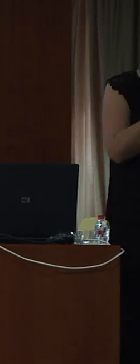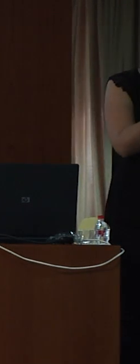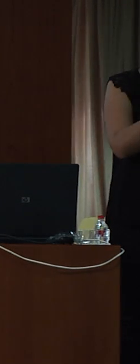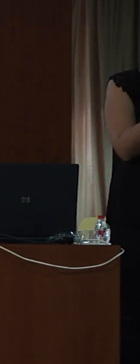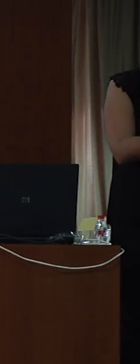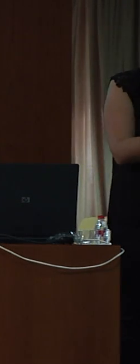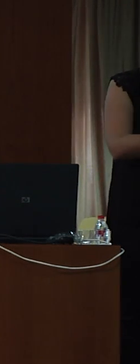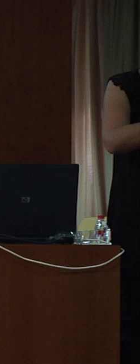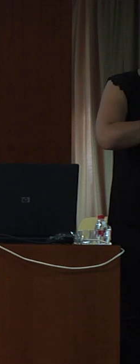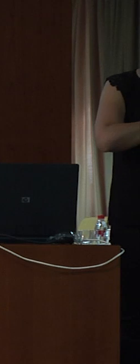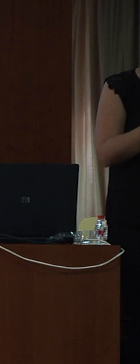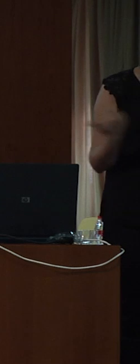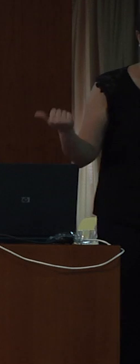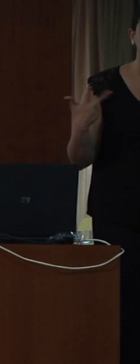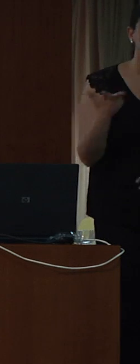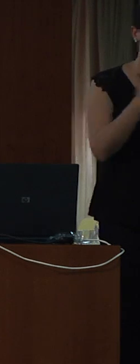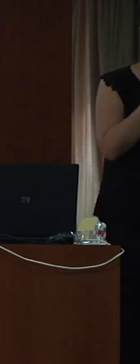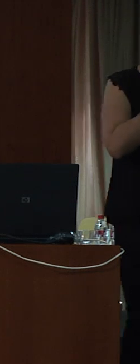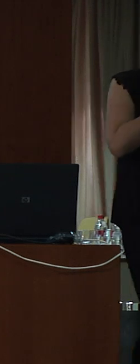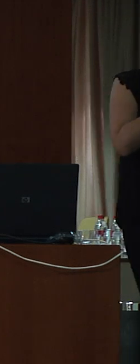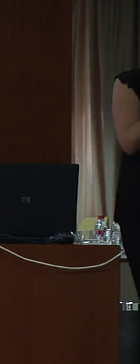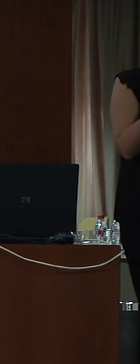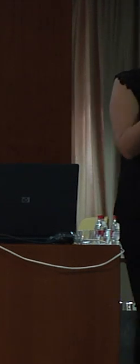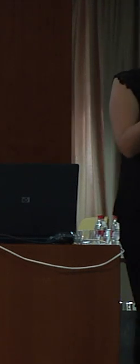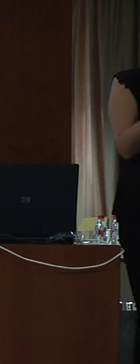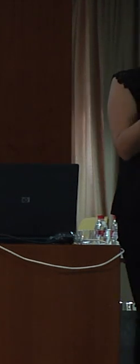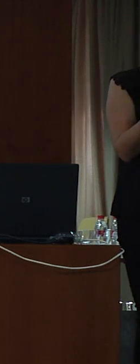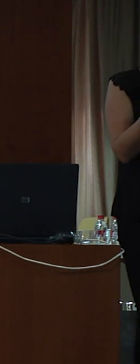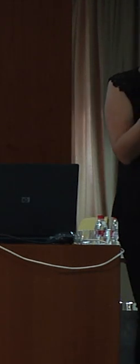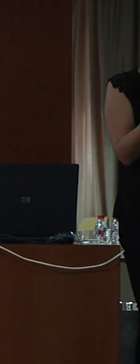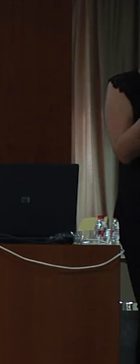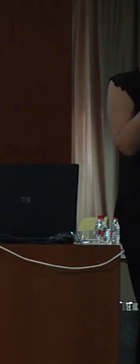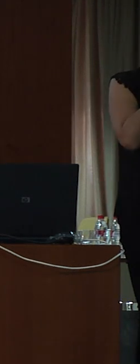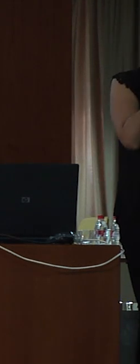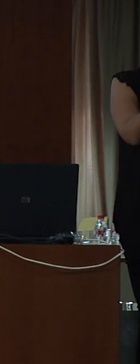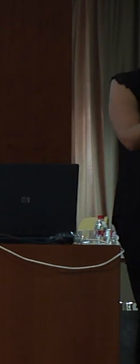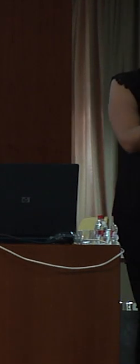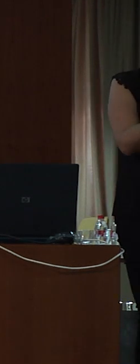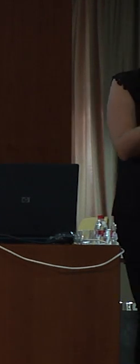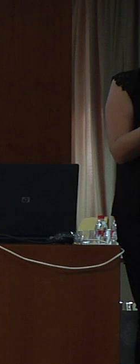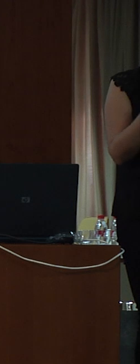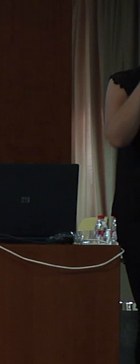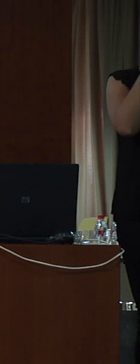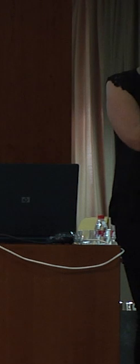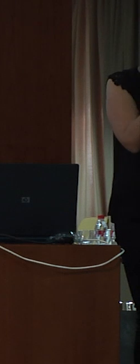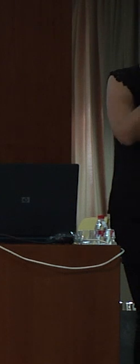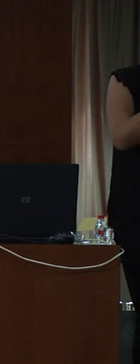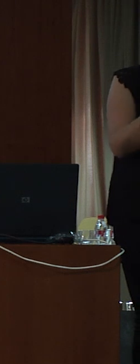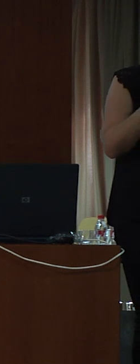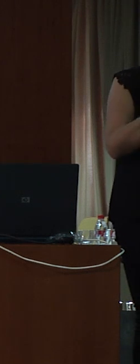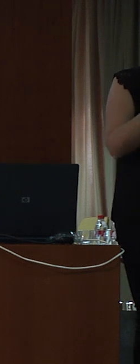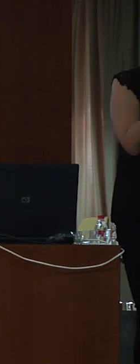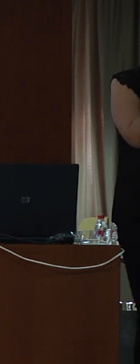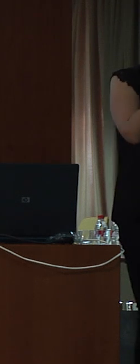Sí, la marihuana es una droga. Sabéis que el tetrahidrocannabinol es un fármaco que es uno de los metabolitos de la